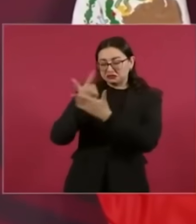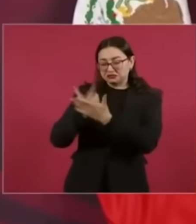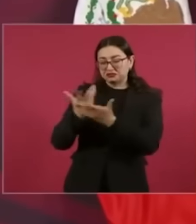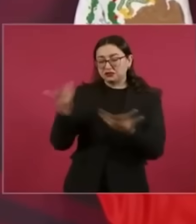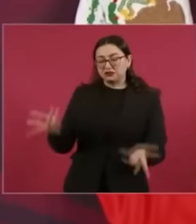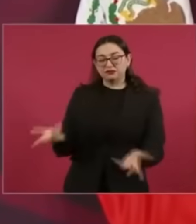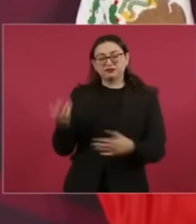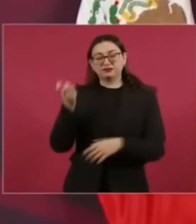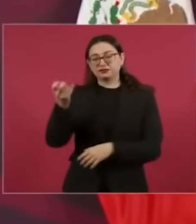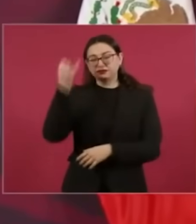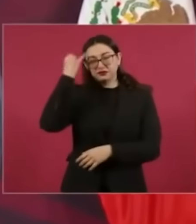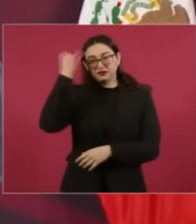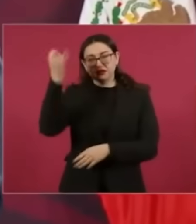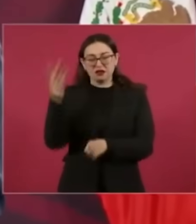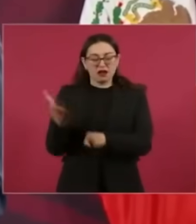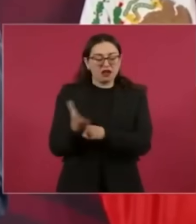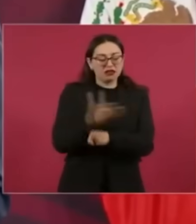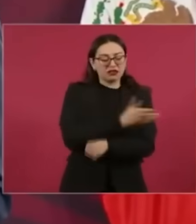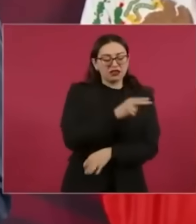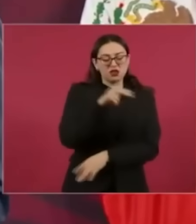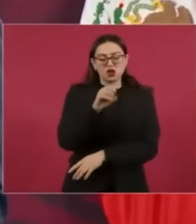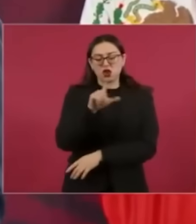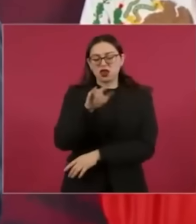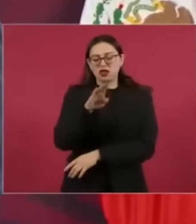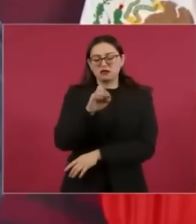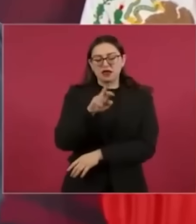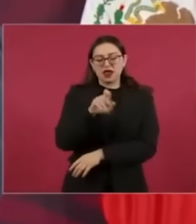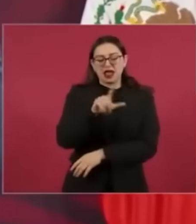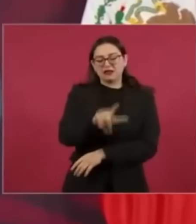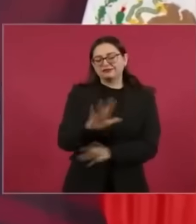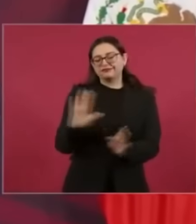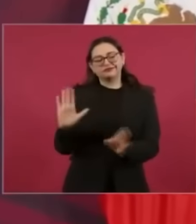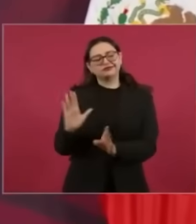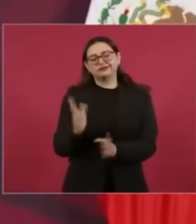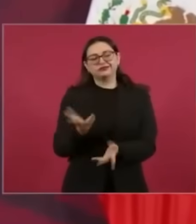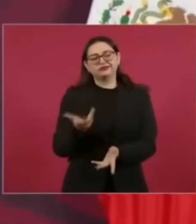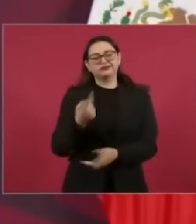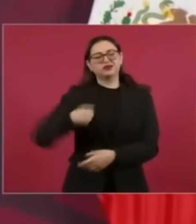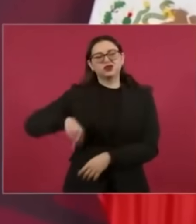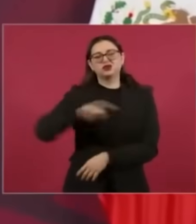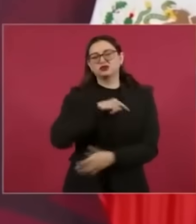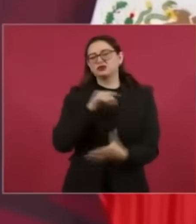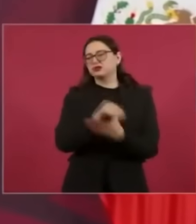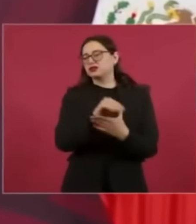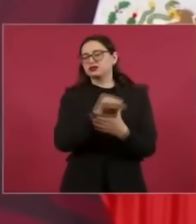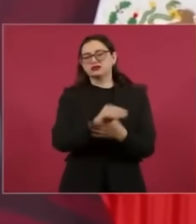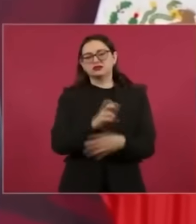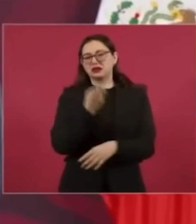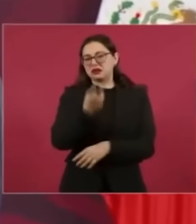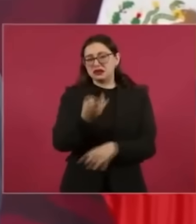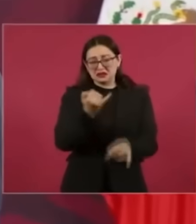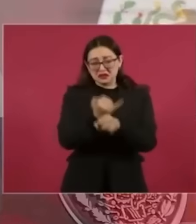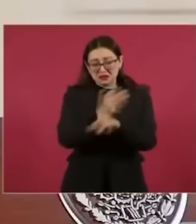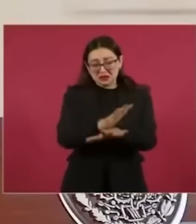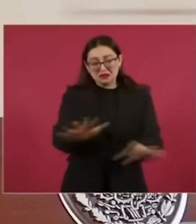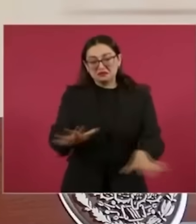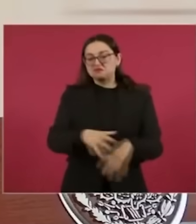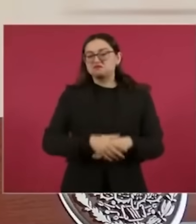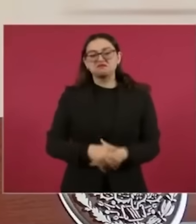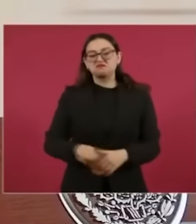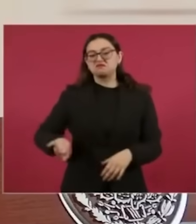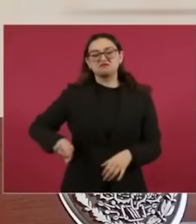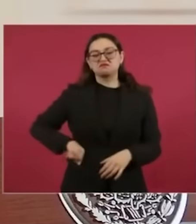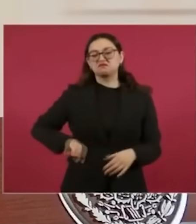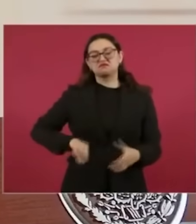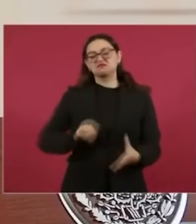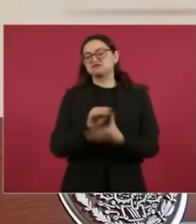del neoliberalismo, del predominio del periodo neoliberal, en donde